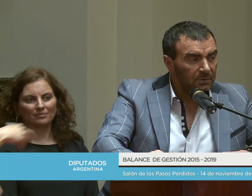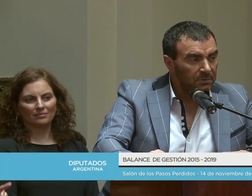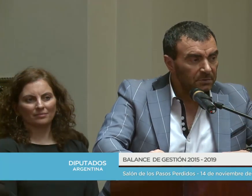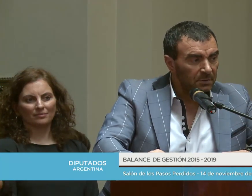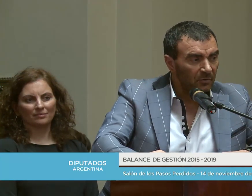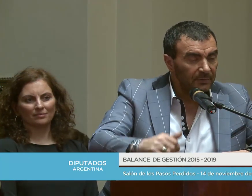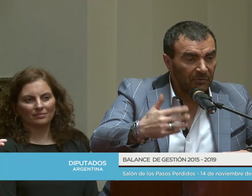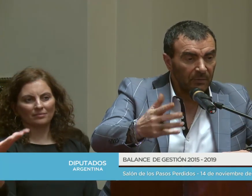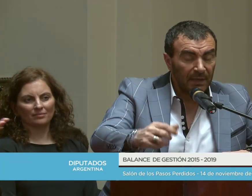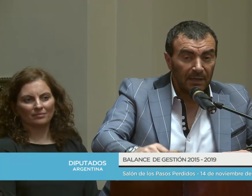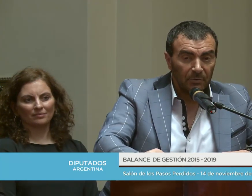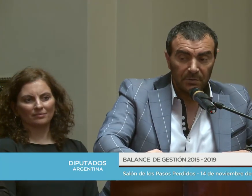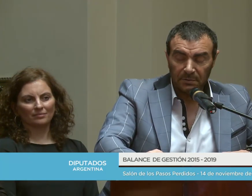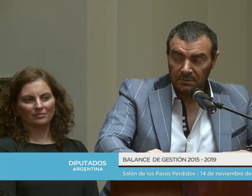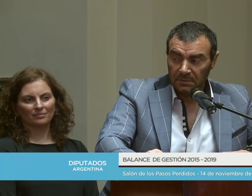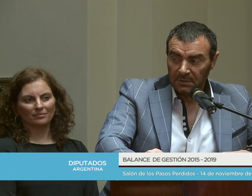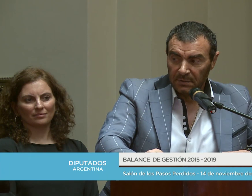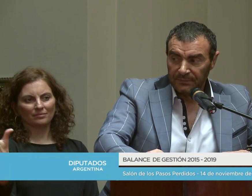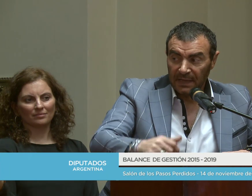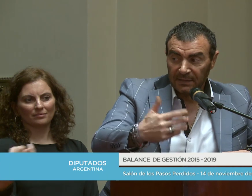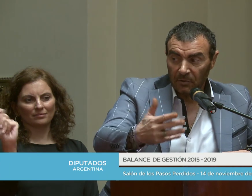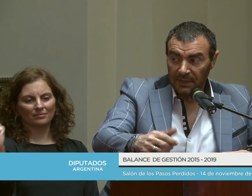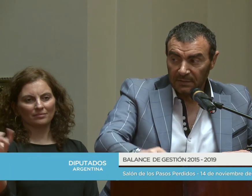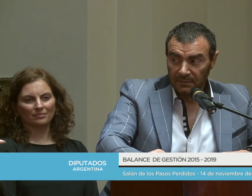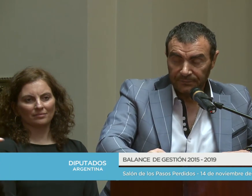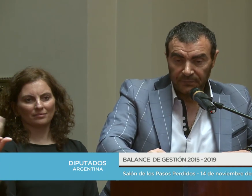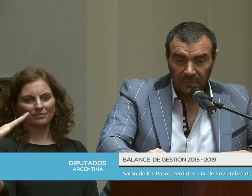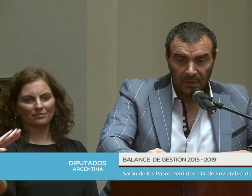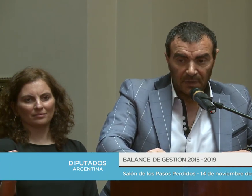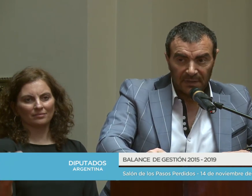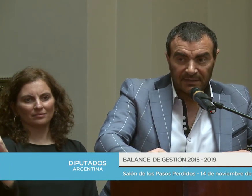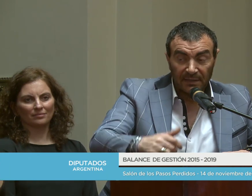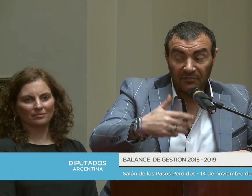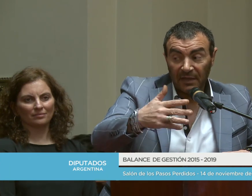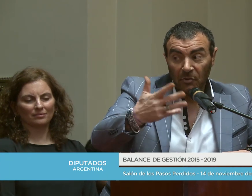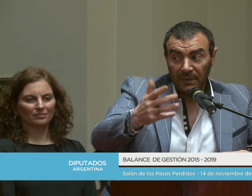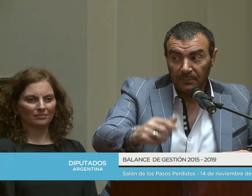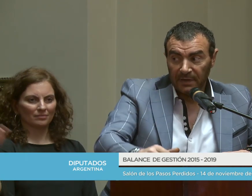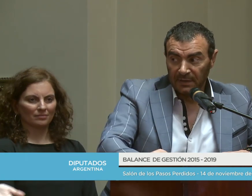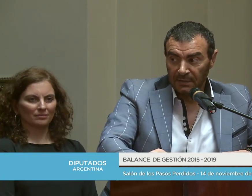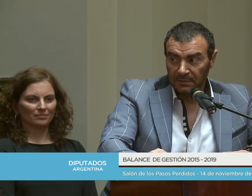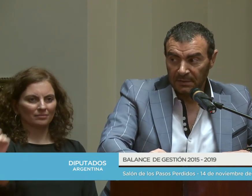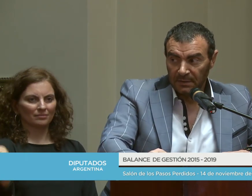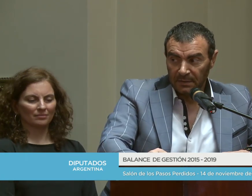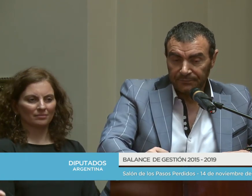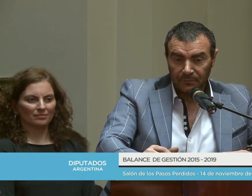cargos, confirmación de cargos, de categoría, la tecnificación de la